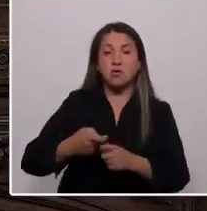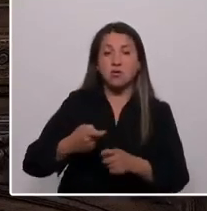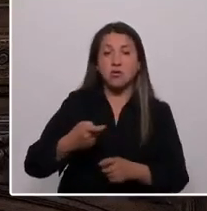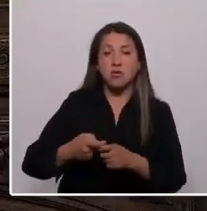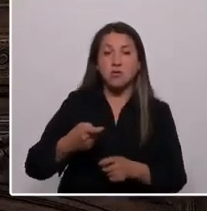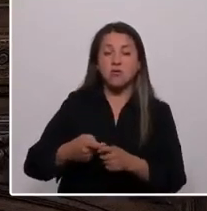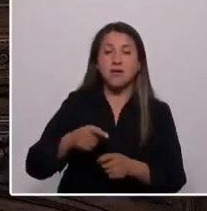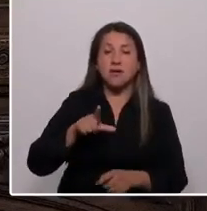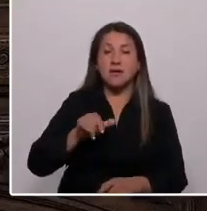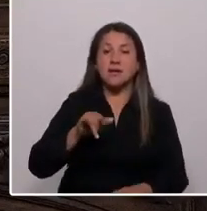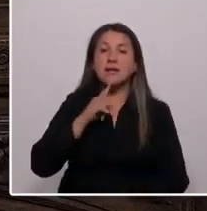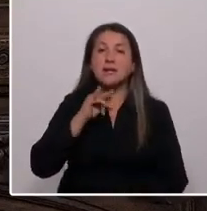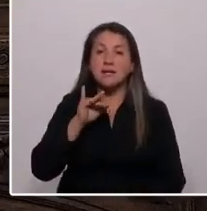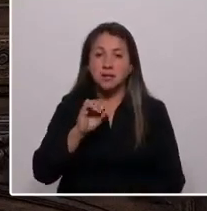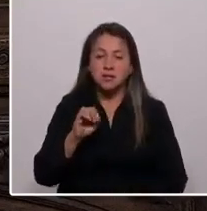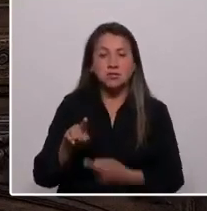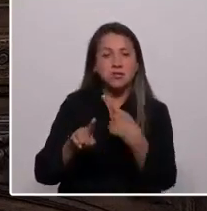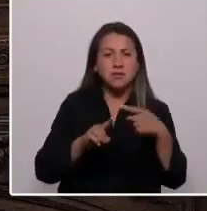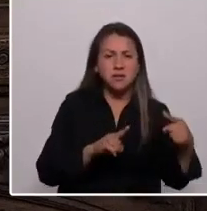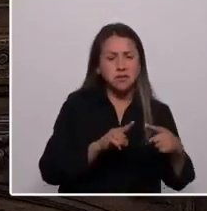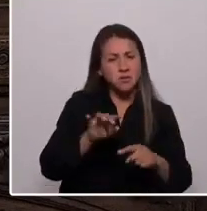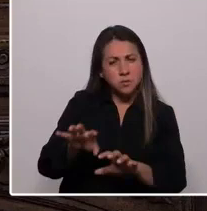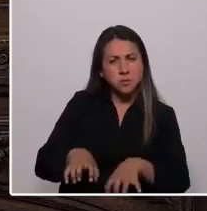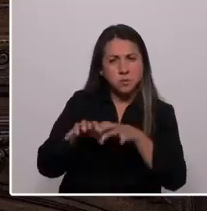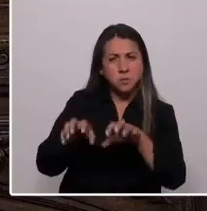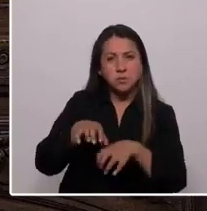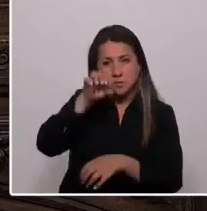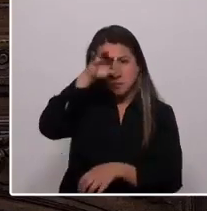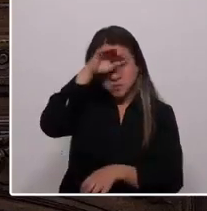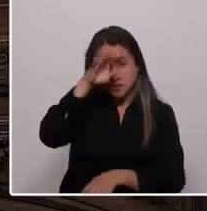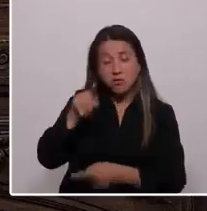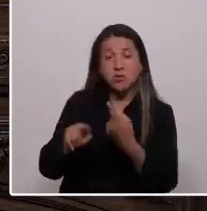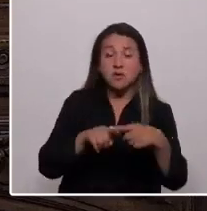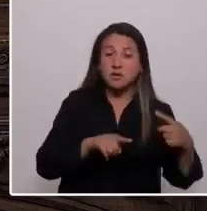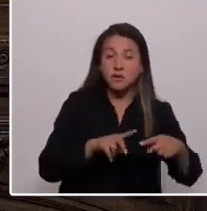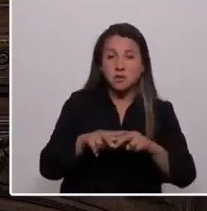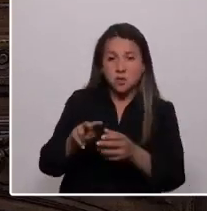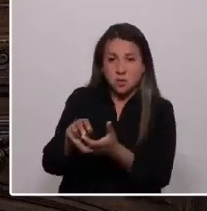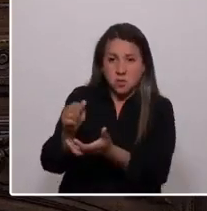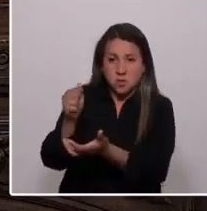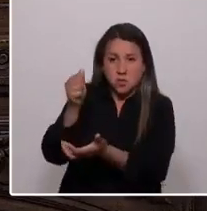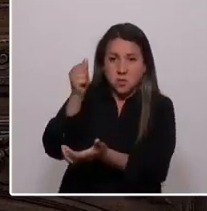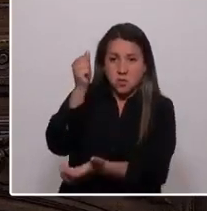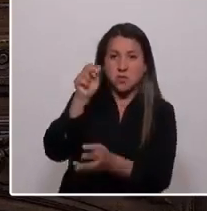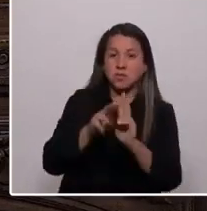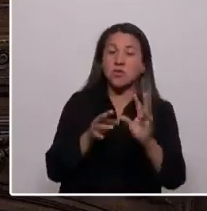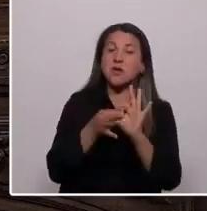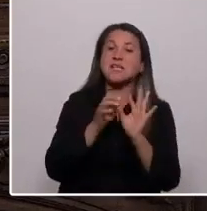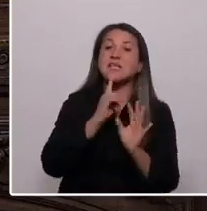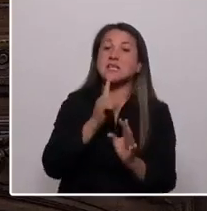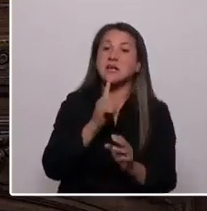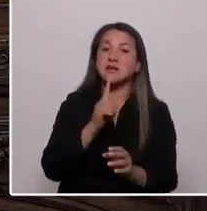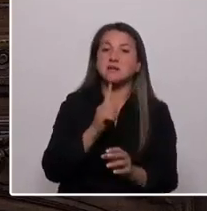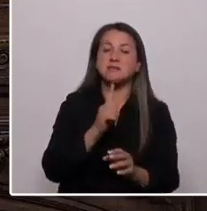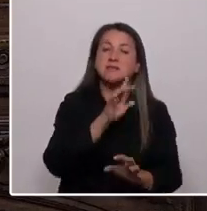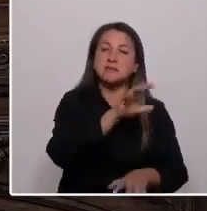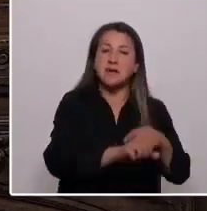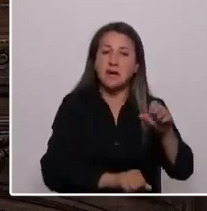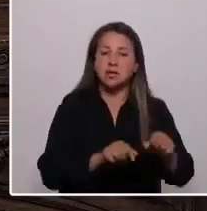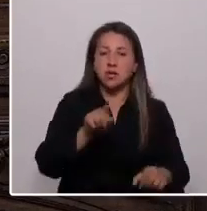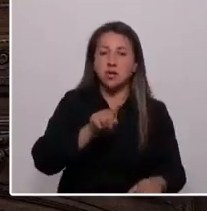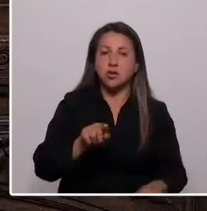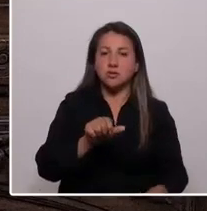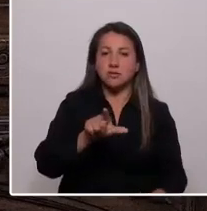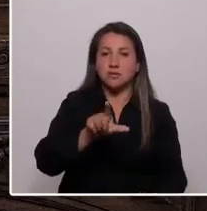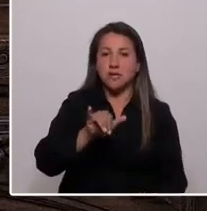otros grandes obras que se han edificado la insistente capital de chiles se realizaron con dineros obtenidos por la explotación del salitre el